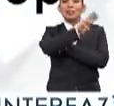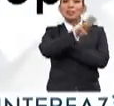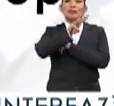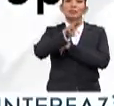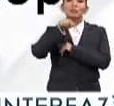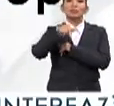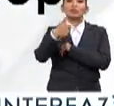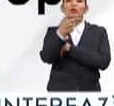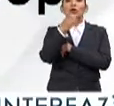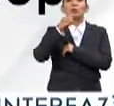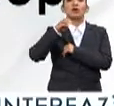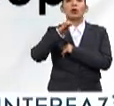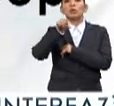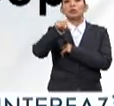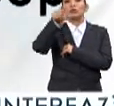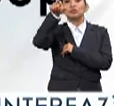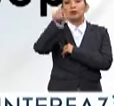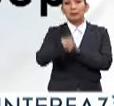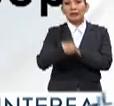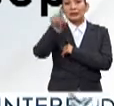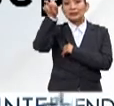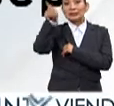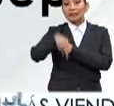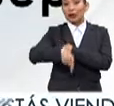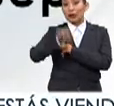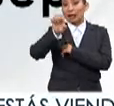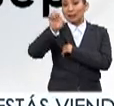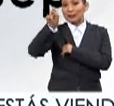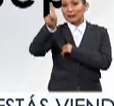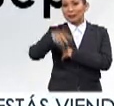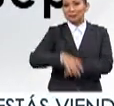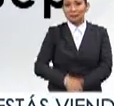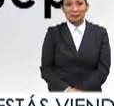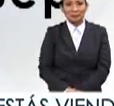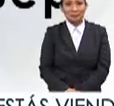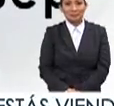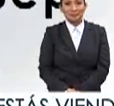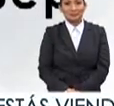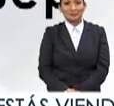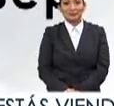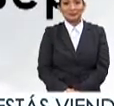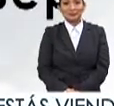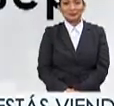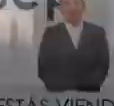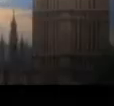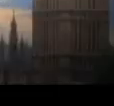página www.buap.mx diagonal set